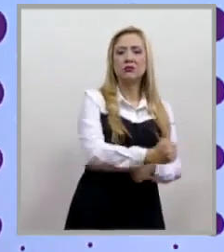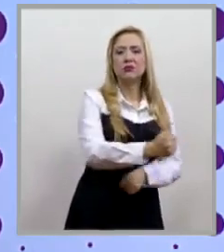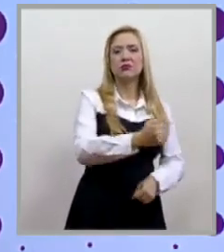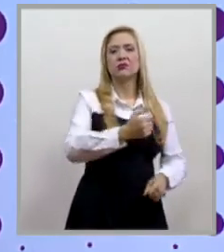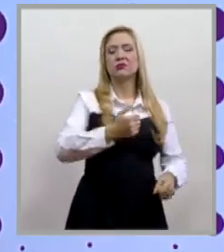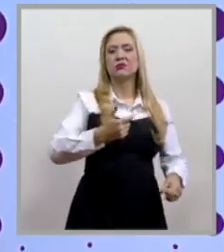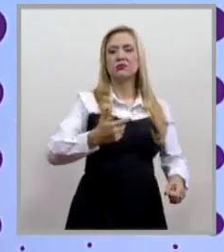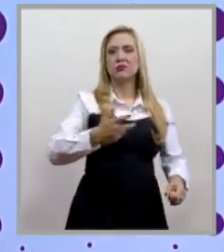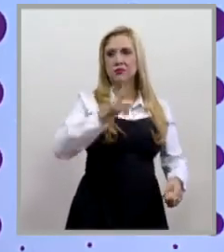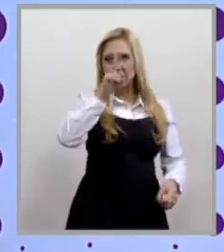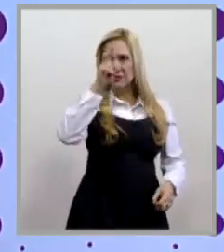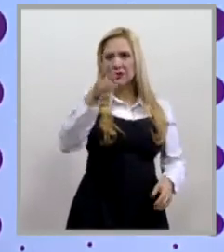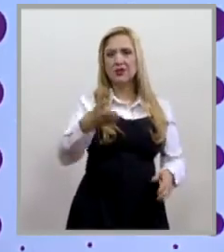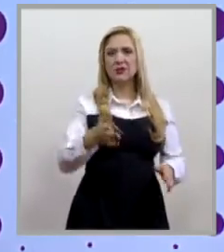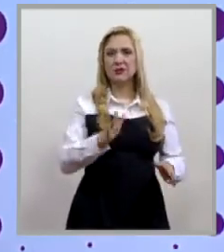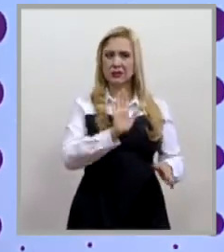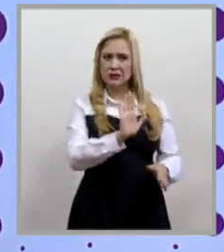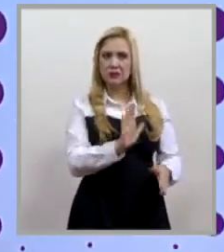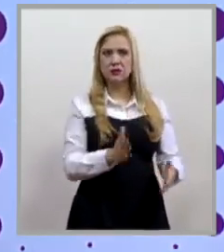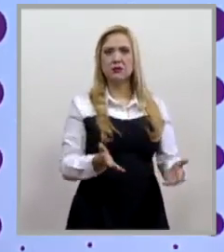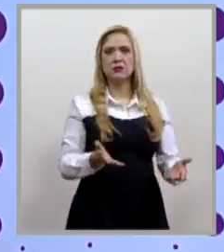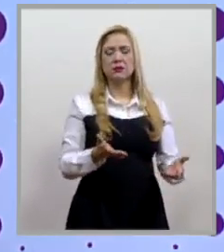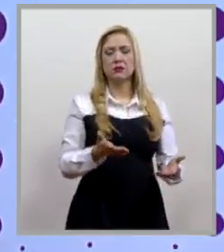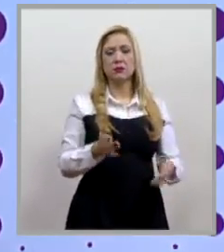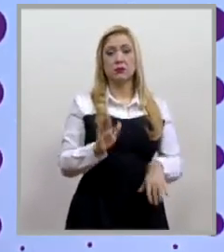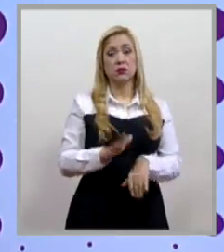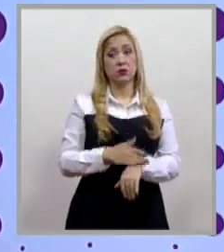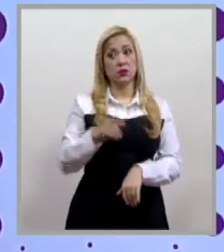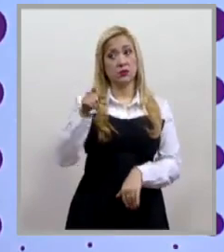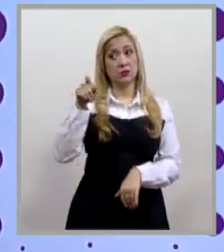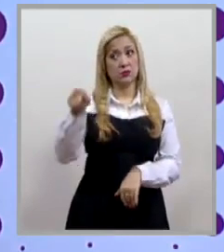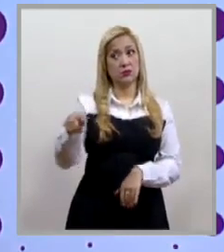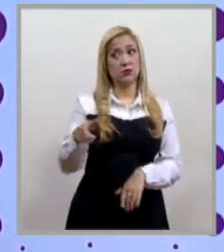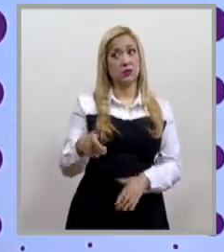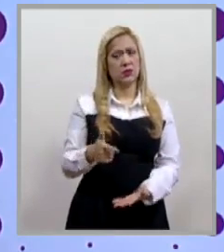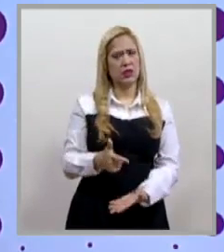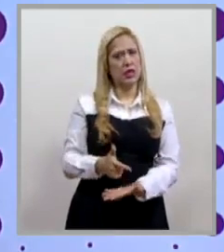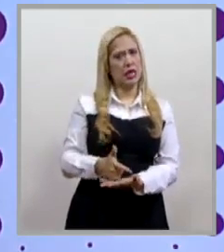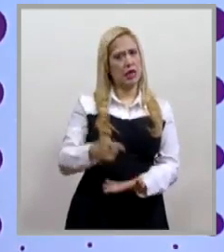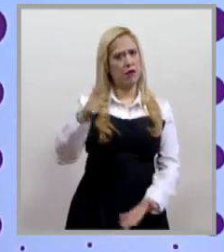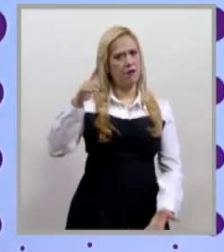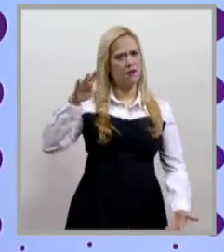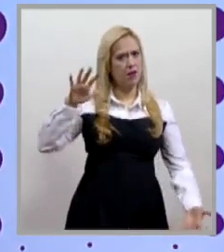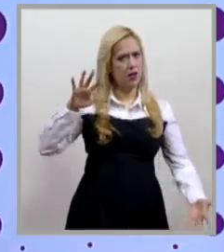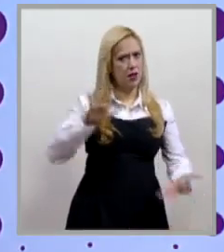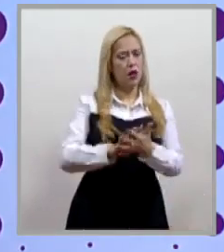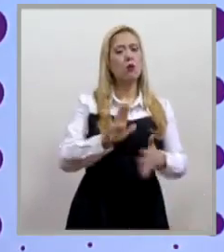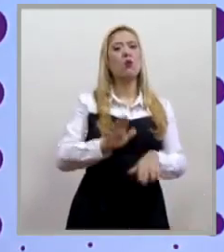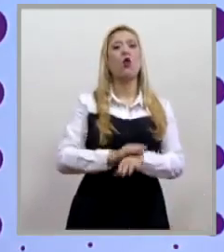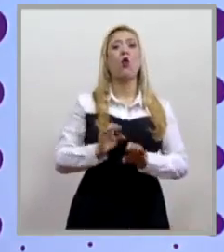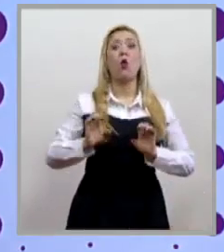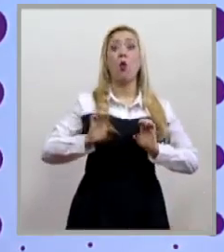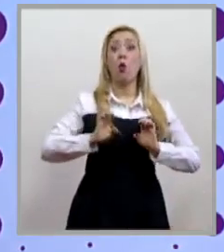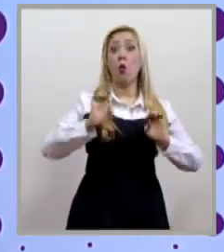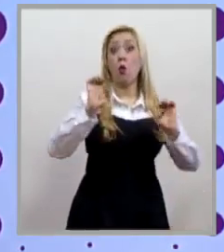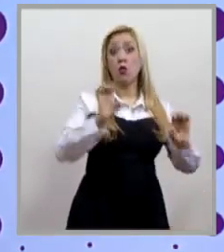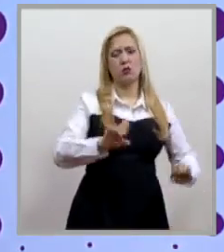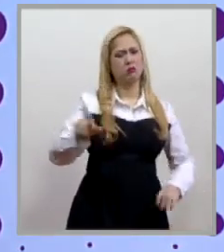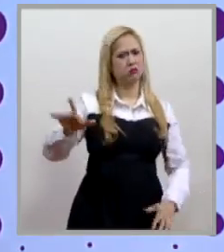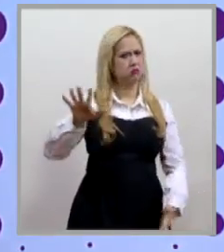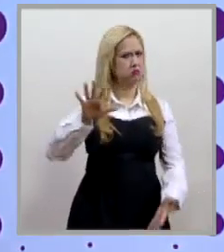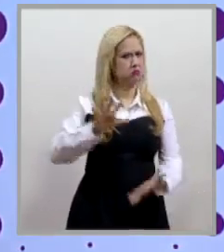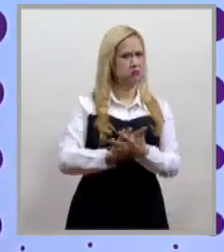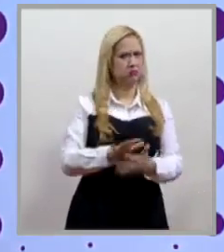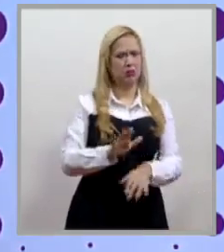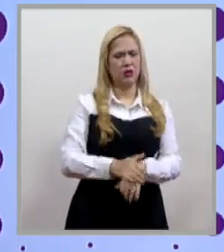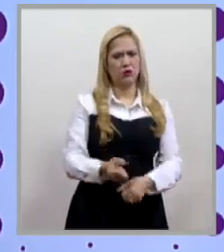sanción más grave, porque estamos hablando de un crimen de odio. También en relación a las